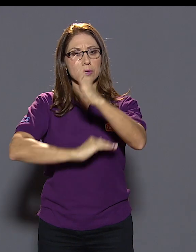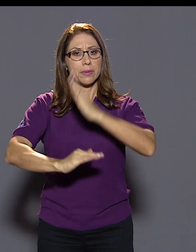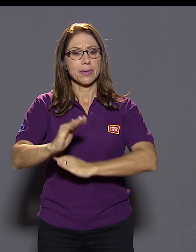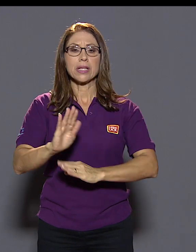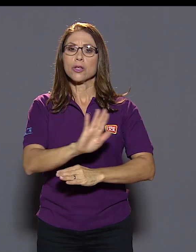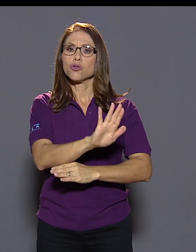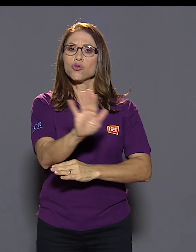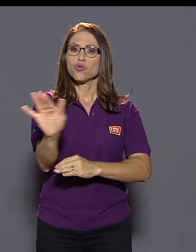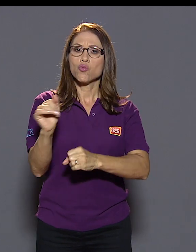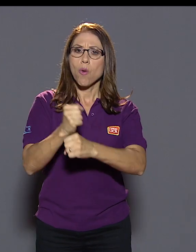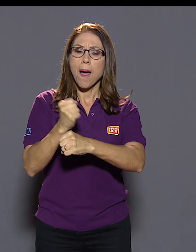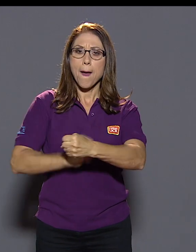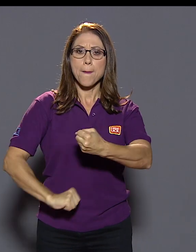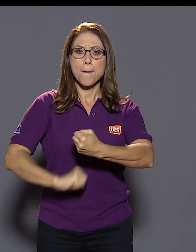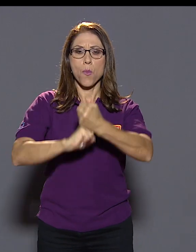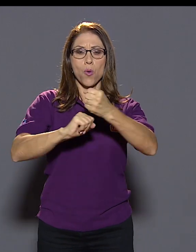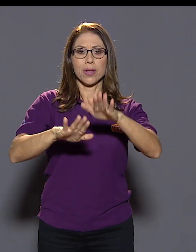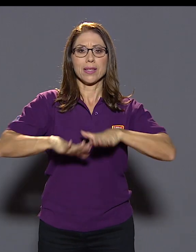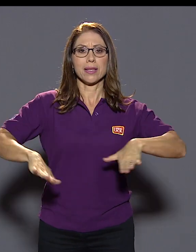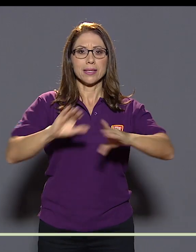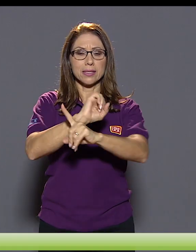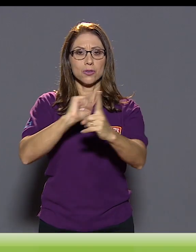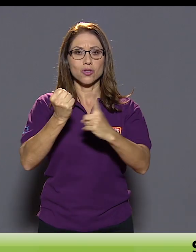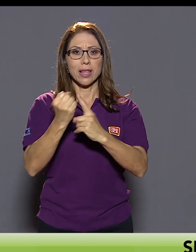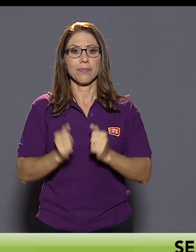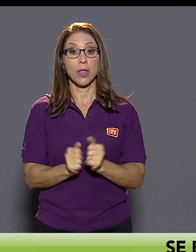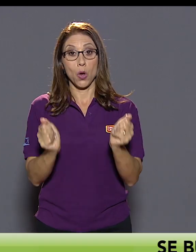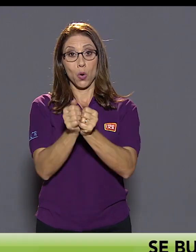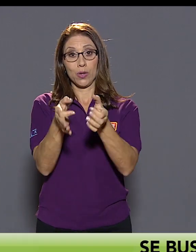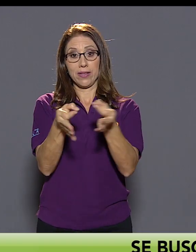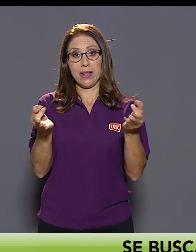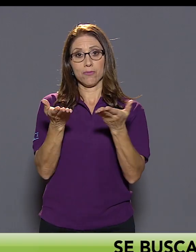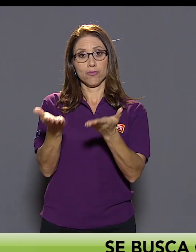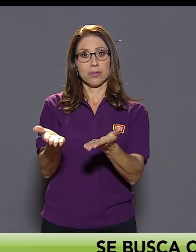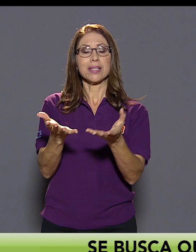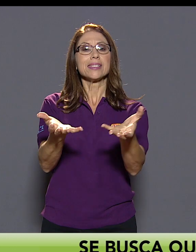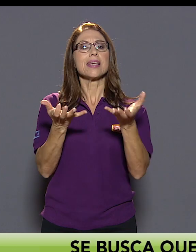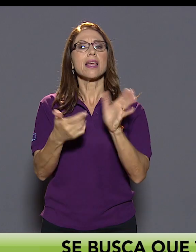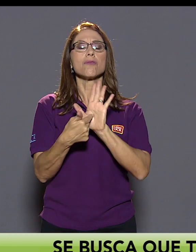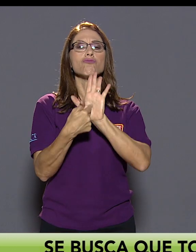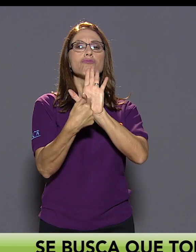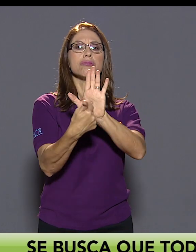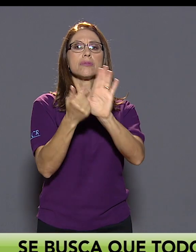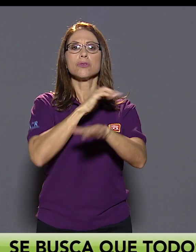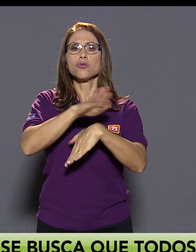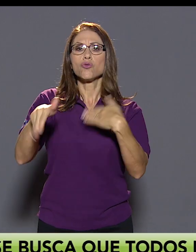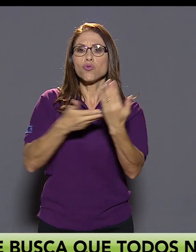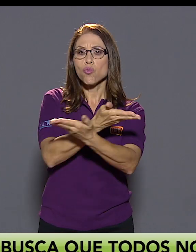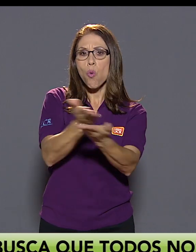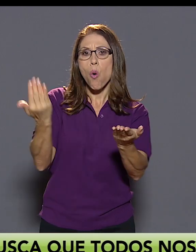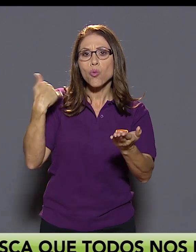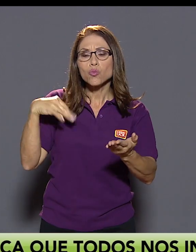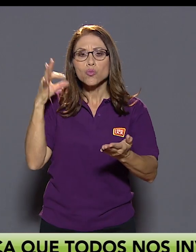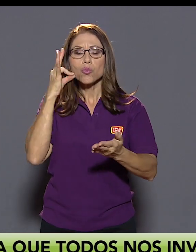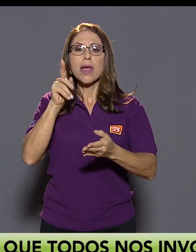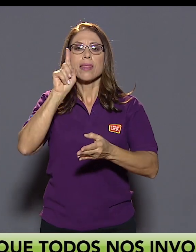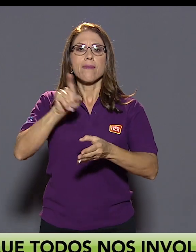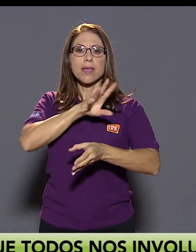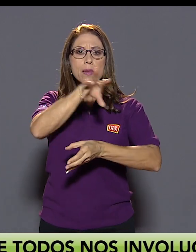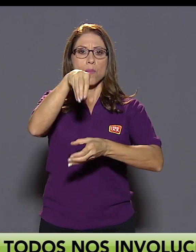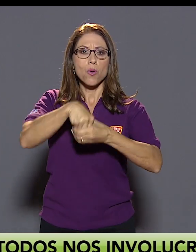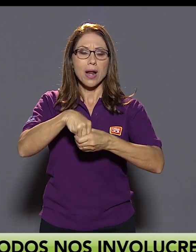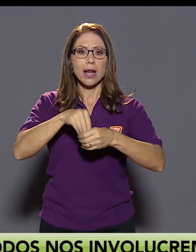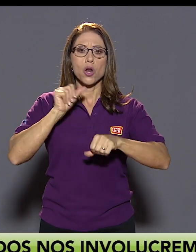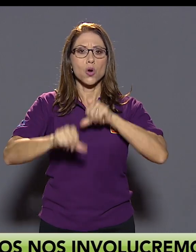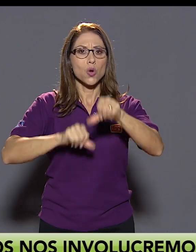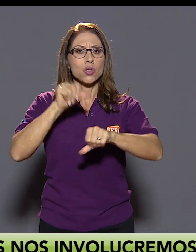con discapacidad en esta sociedad. Con este lema se busca visibilizar que todos y todas debemos involucrarnos en la